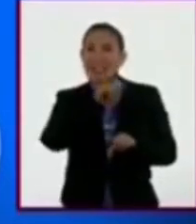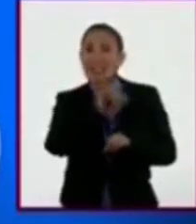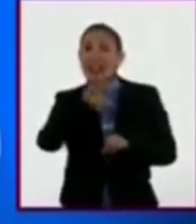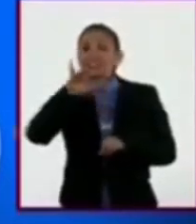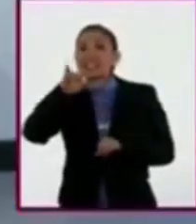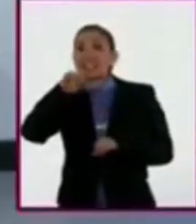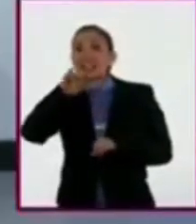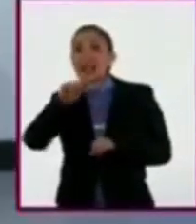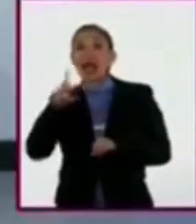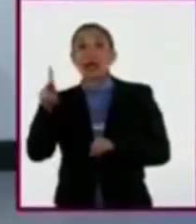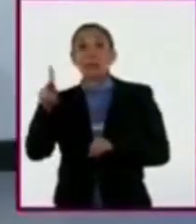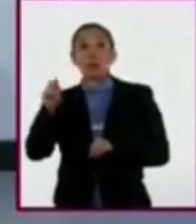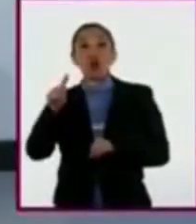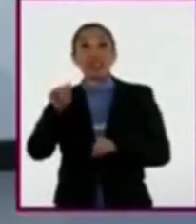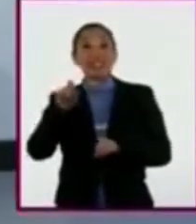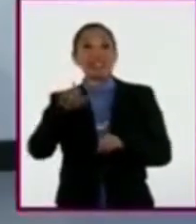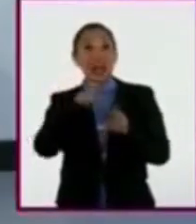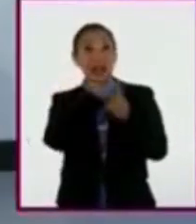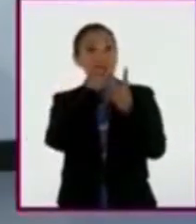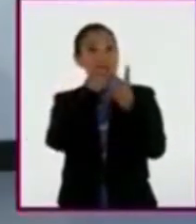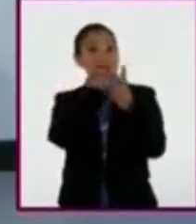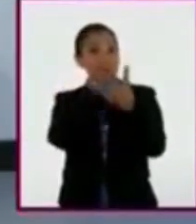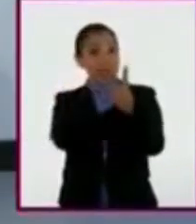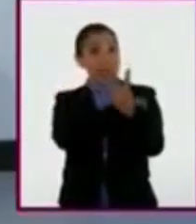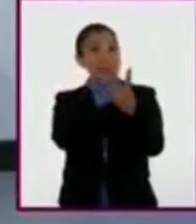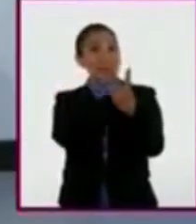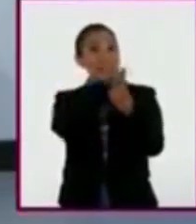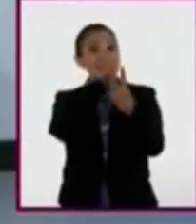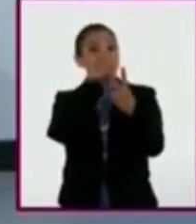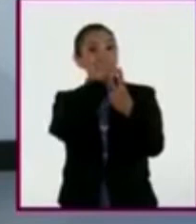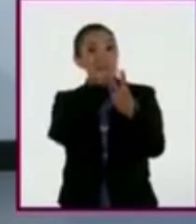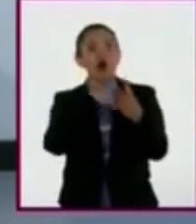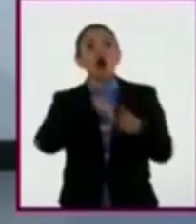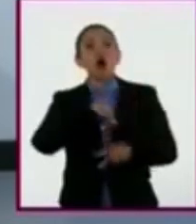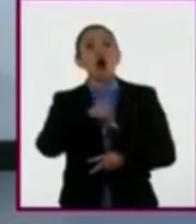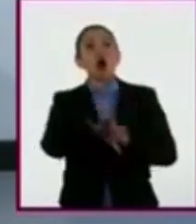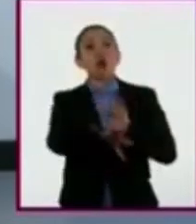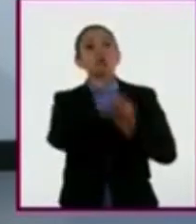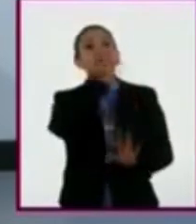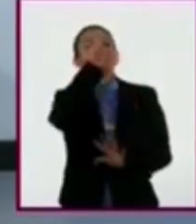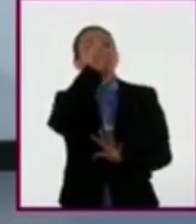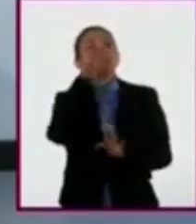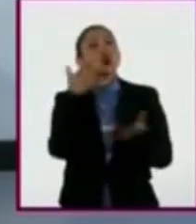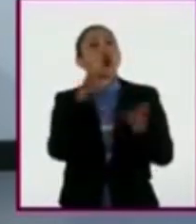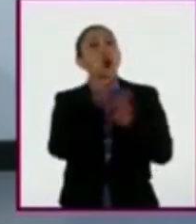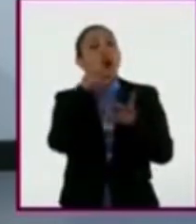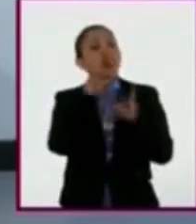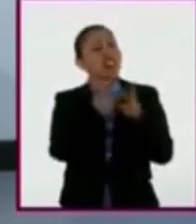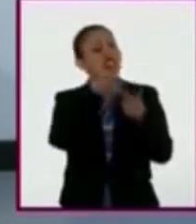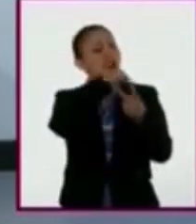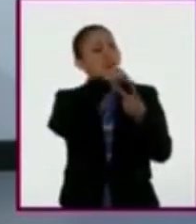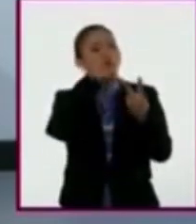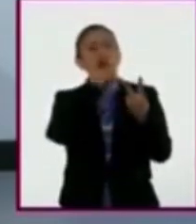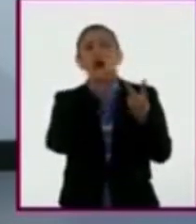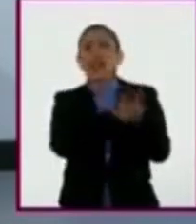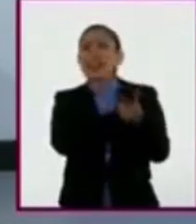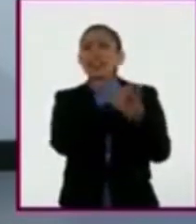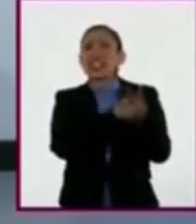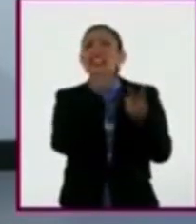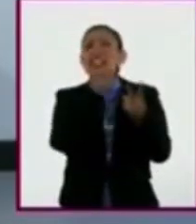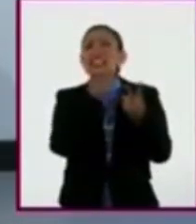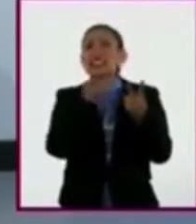y potencial. Entonces, hoy descubriremos cómo están compuestas estas energías y en